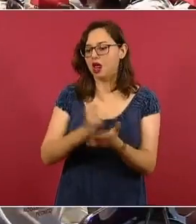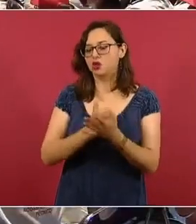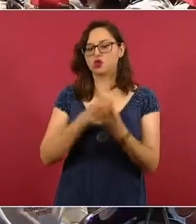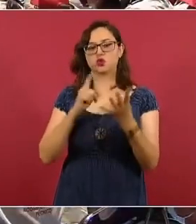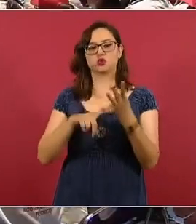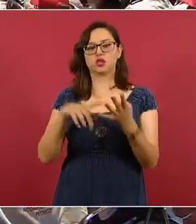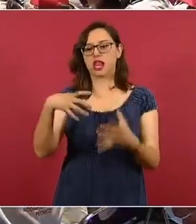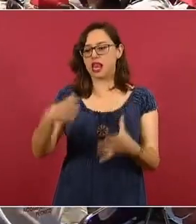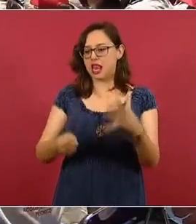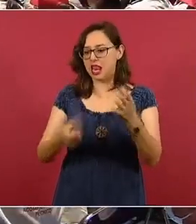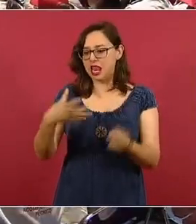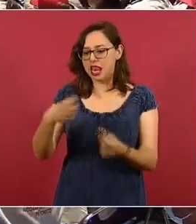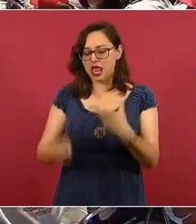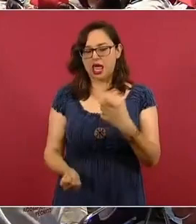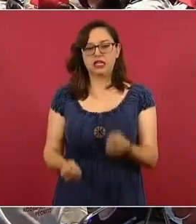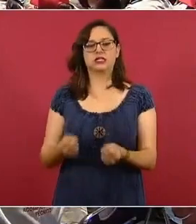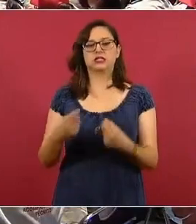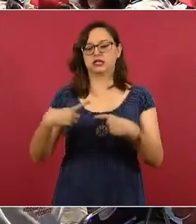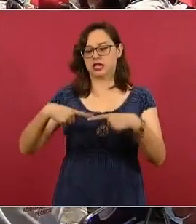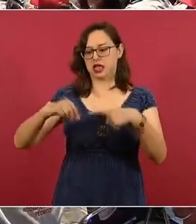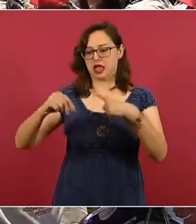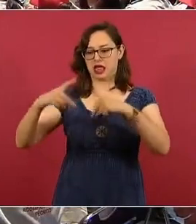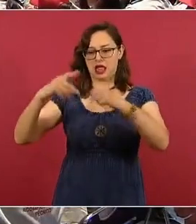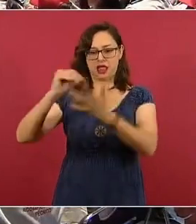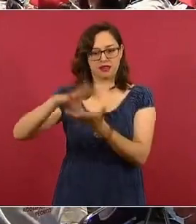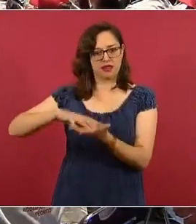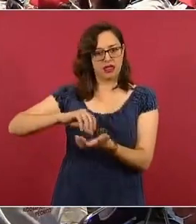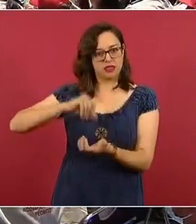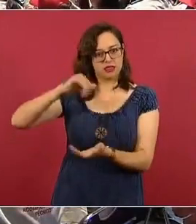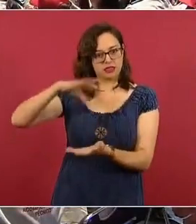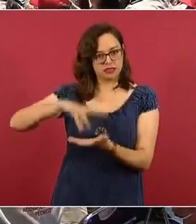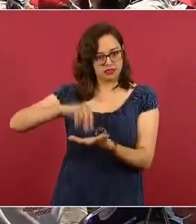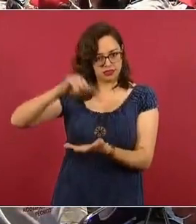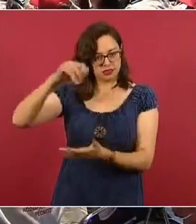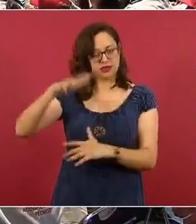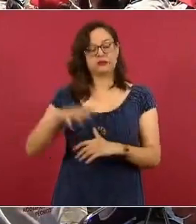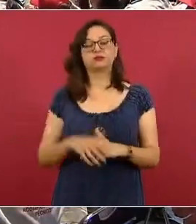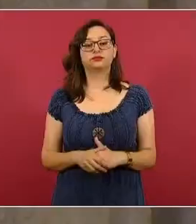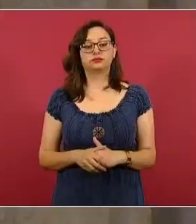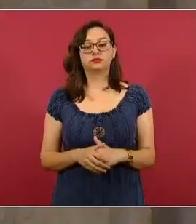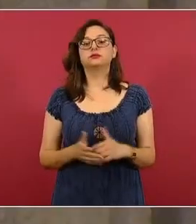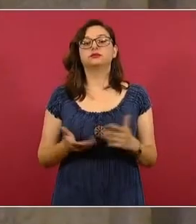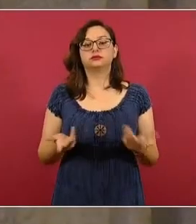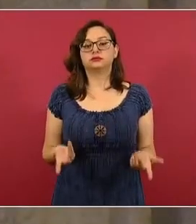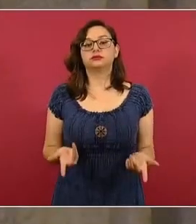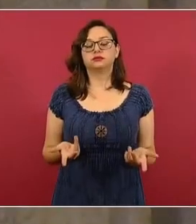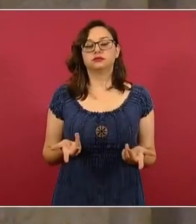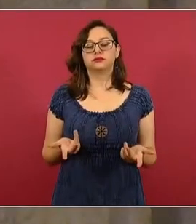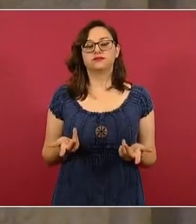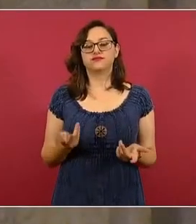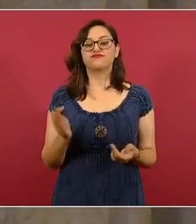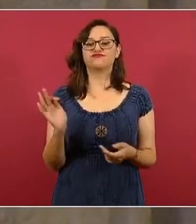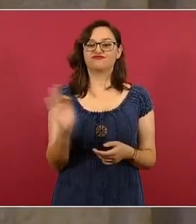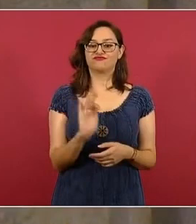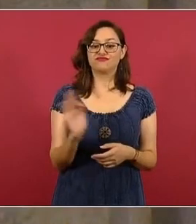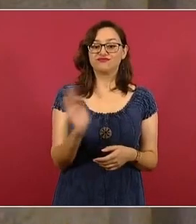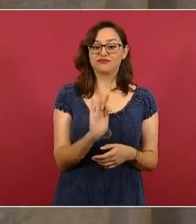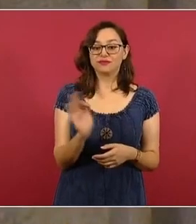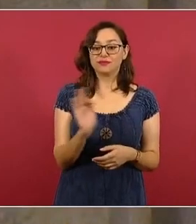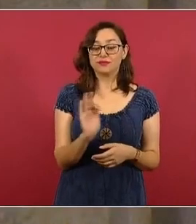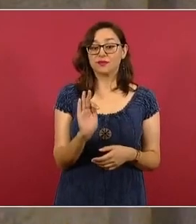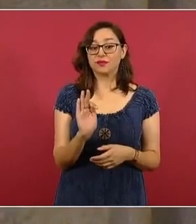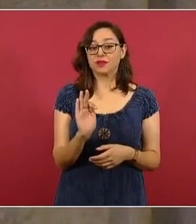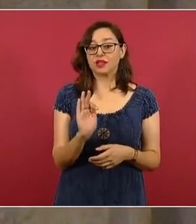trigo harinero. Puede ser que no les convenga ahora a los productores